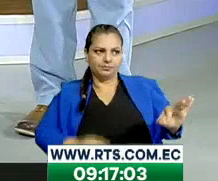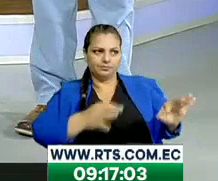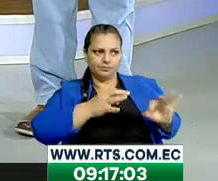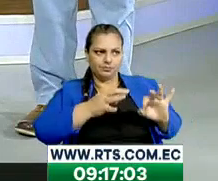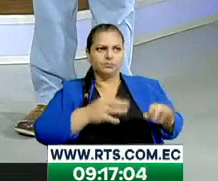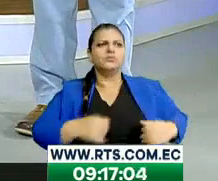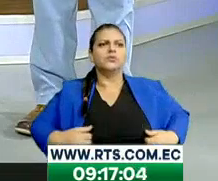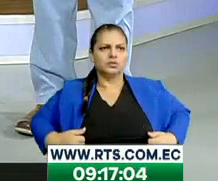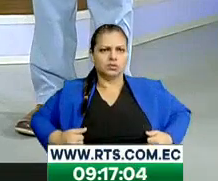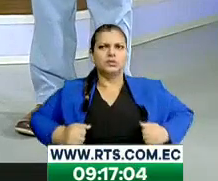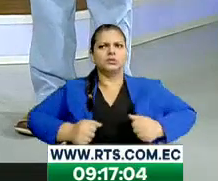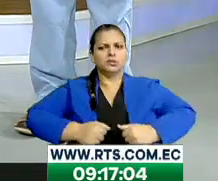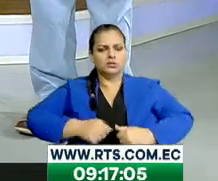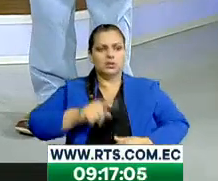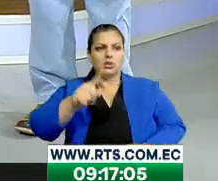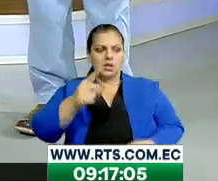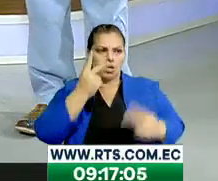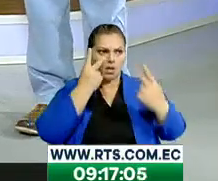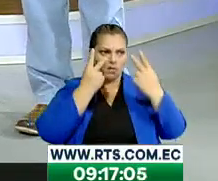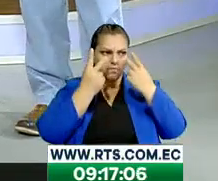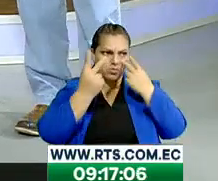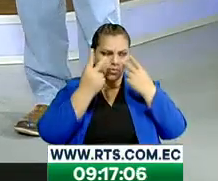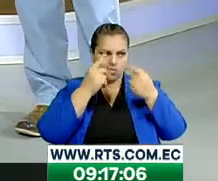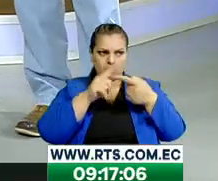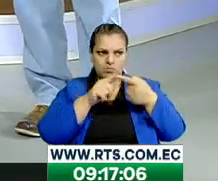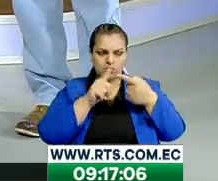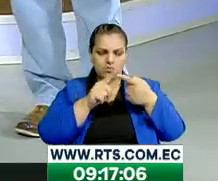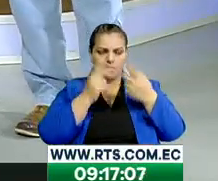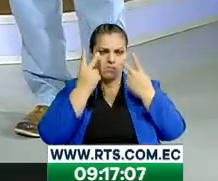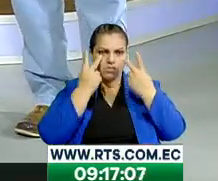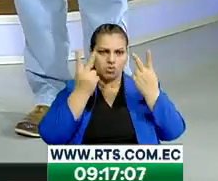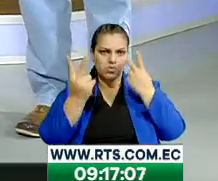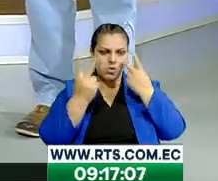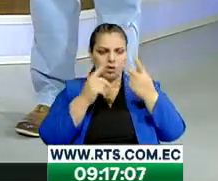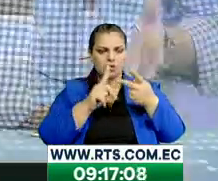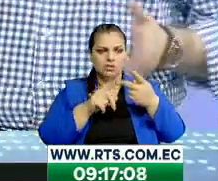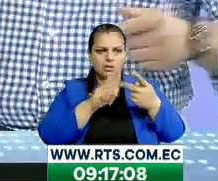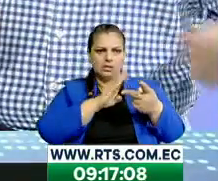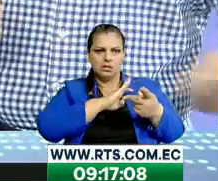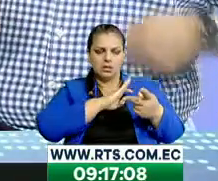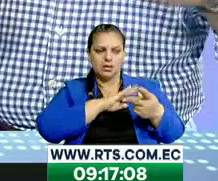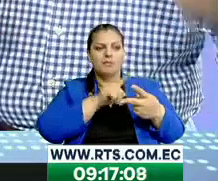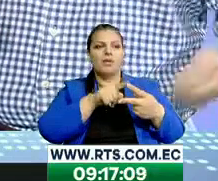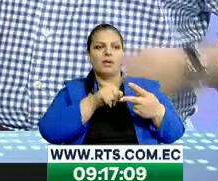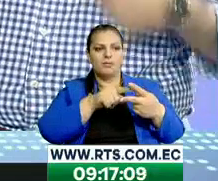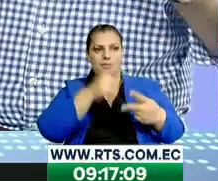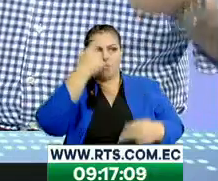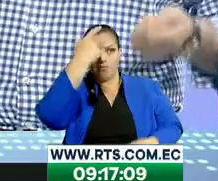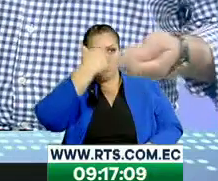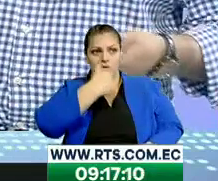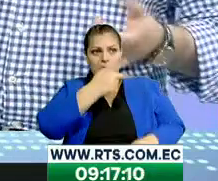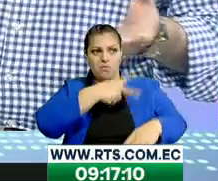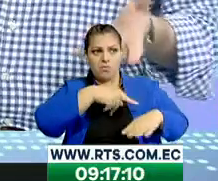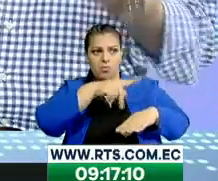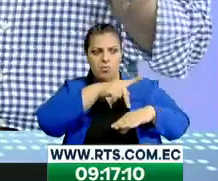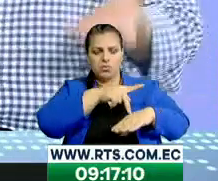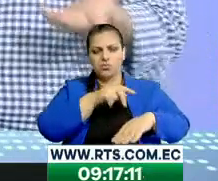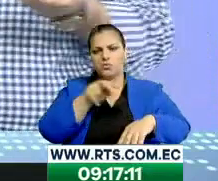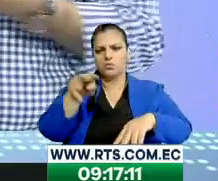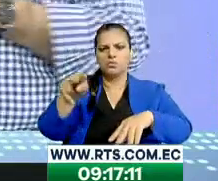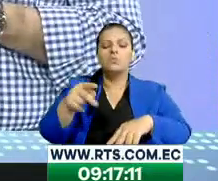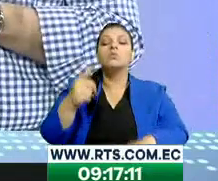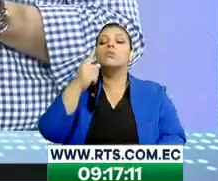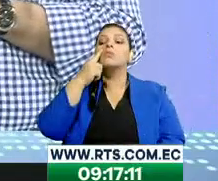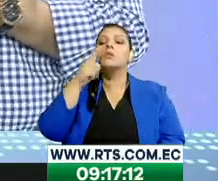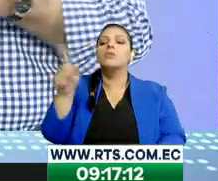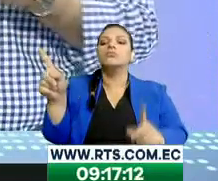visual, ¿sí? La primera instancia donde chequeamos visualmente porque no puede que las luces estén funcionando, los que suben los vidrios